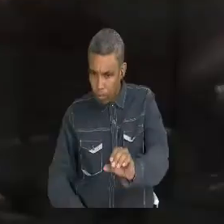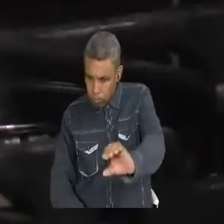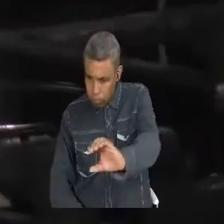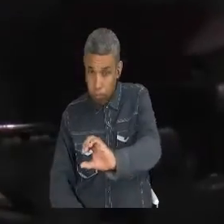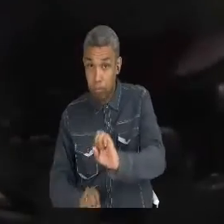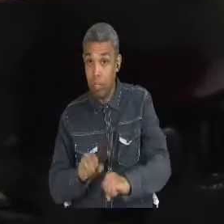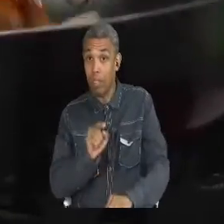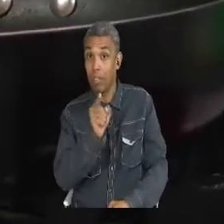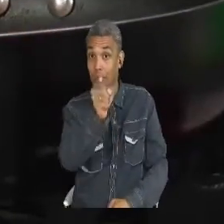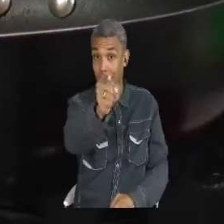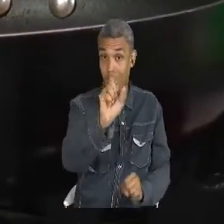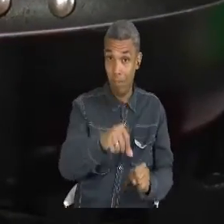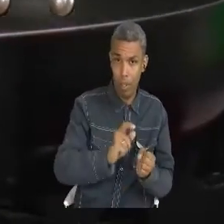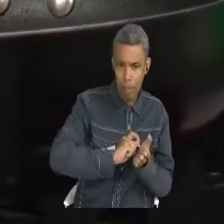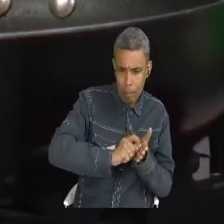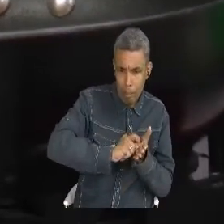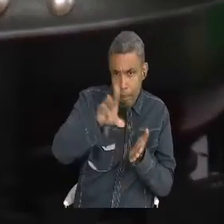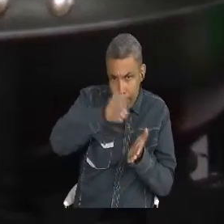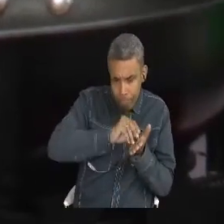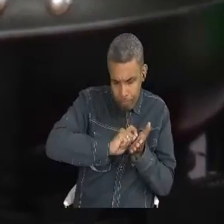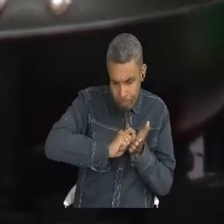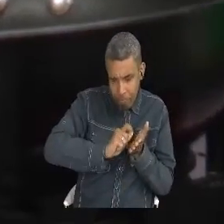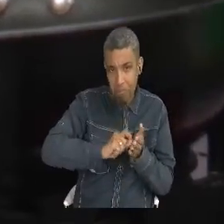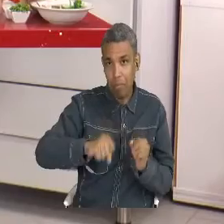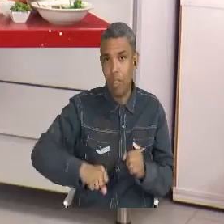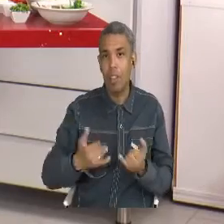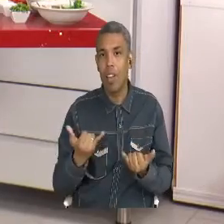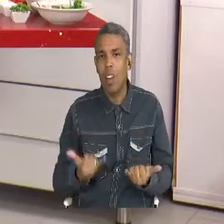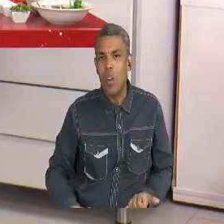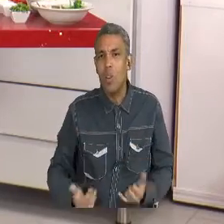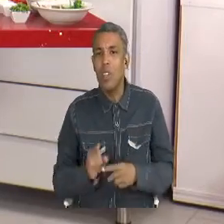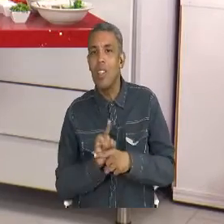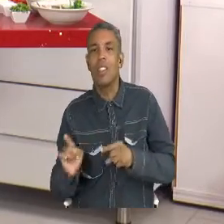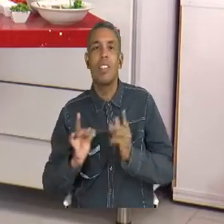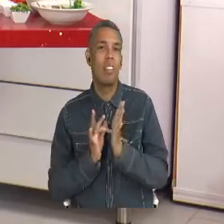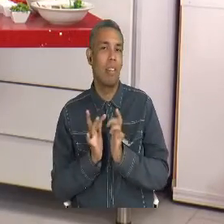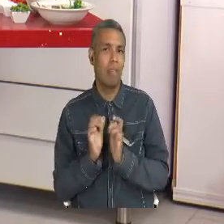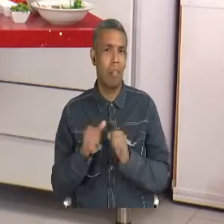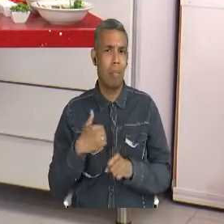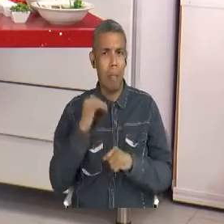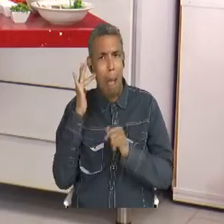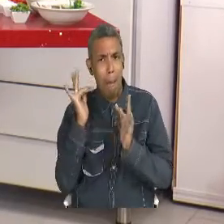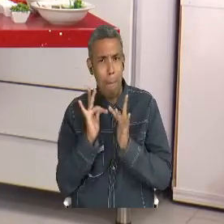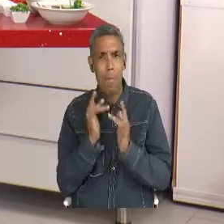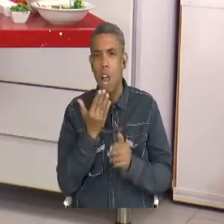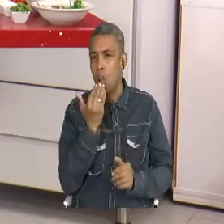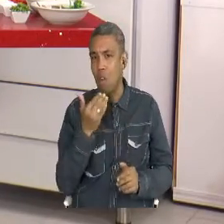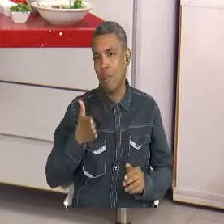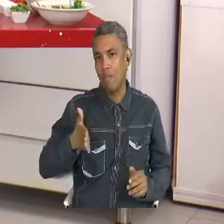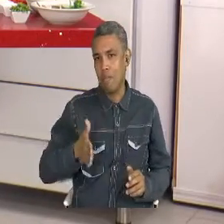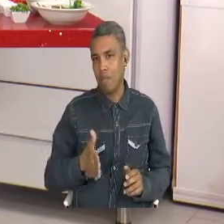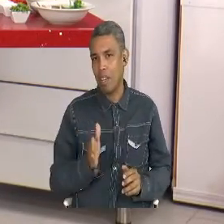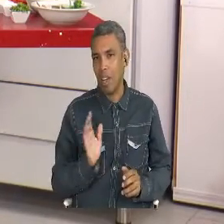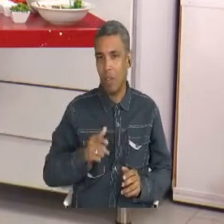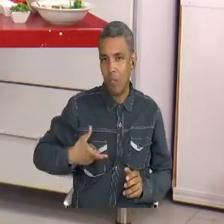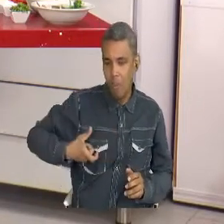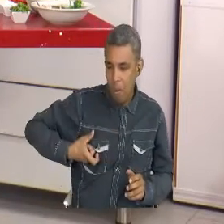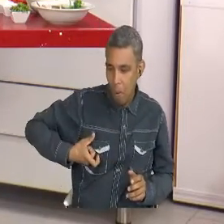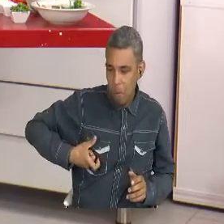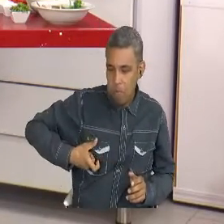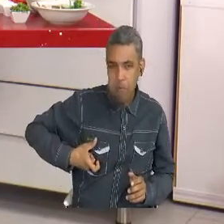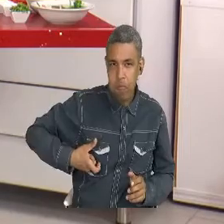porque la receta del día de hoy se presta para esta temporada. Sí, claro. De Semana Mayor o temporada de vacaciones, como muchos la queríamos llamar. De todas formas, Víctor, yo sí